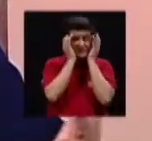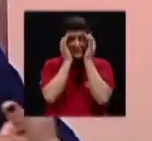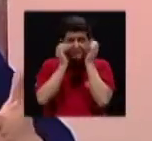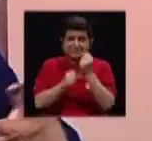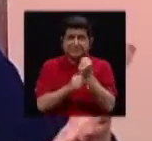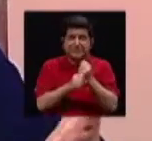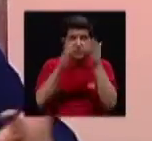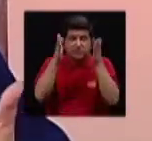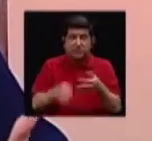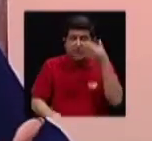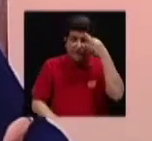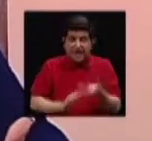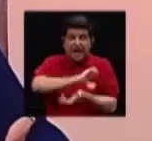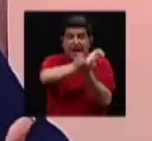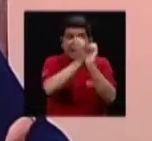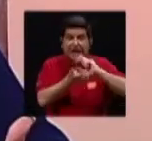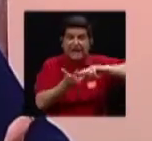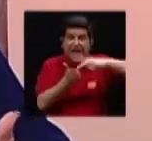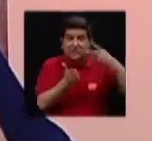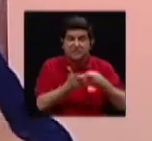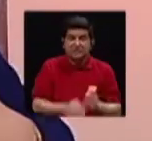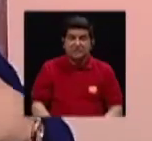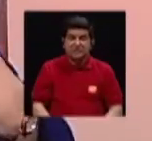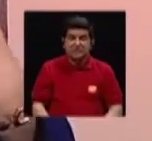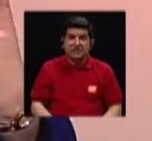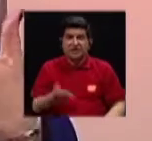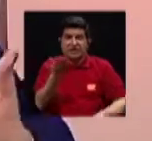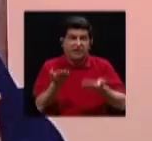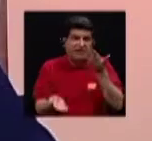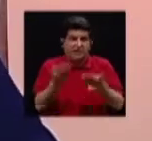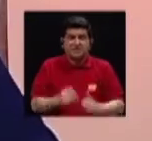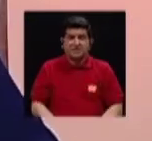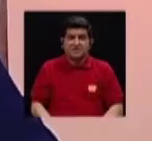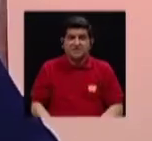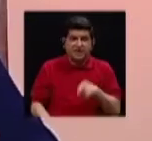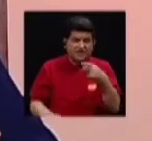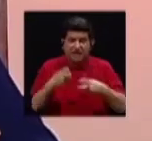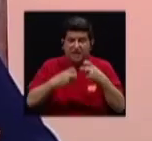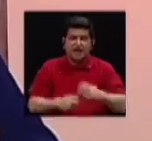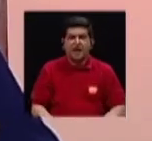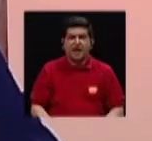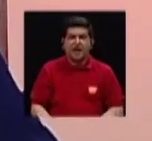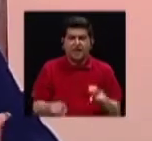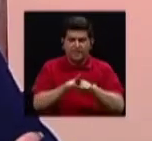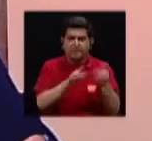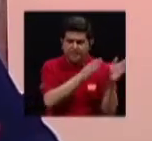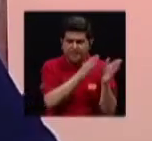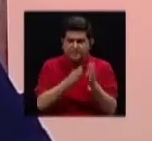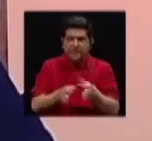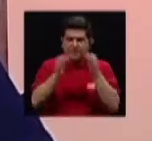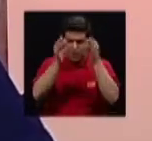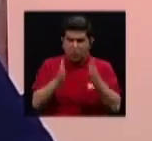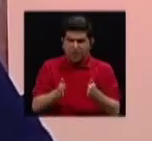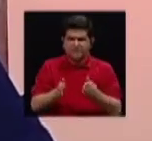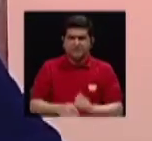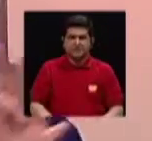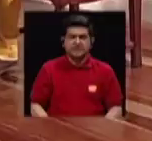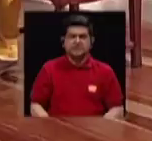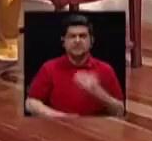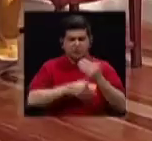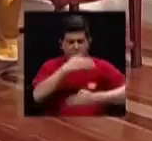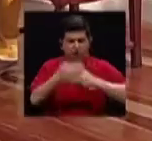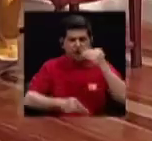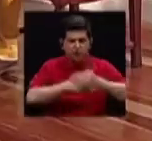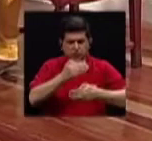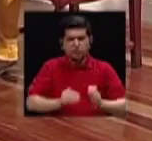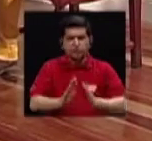creían que el cambio podía significar un desplazamiento, la formación de jueces también. Claro. En fin, ha sido un proceso extenso,